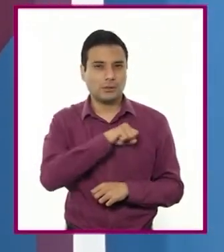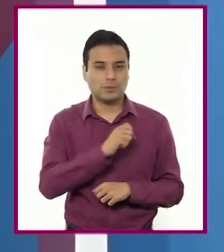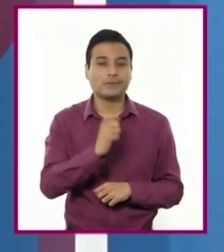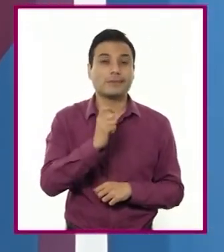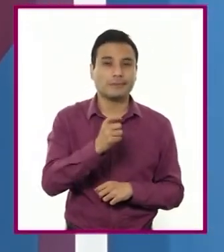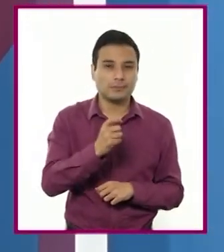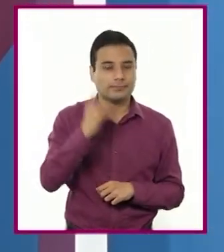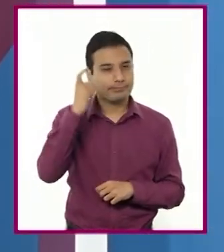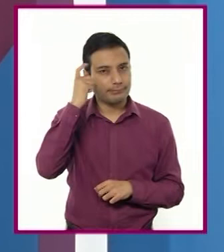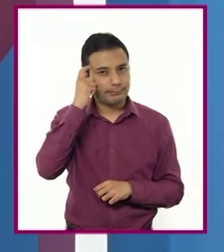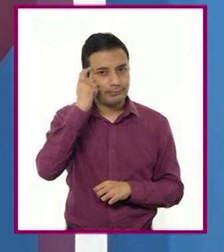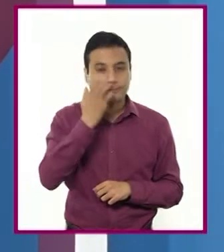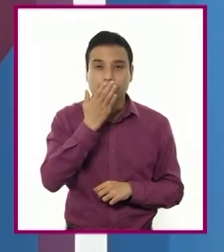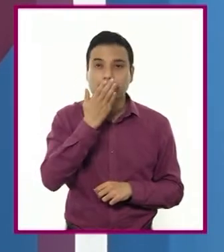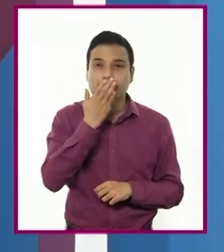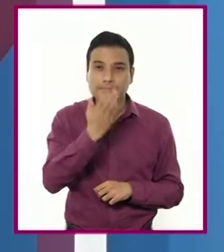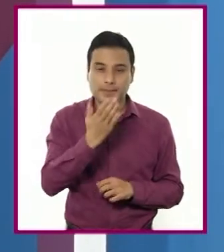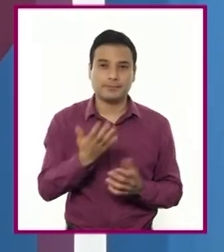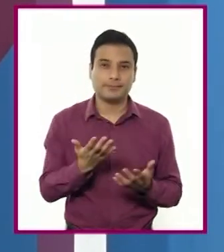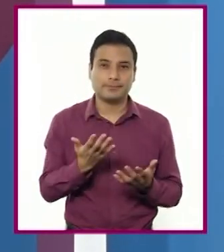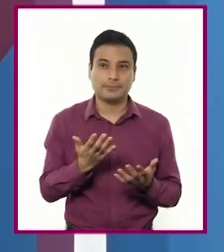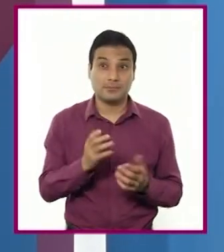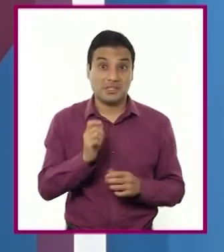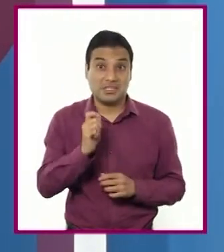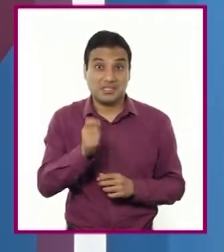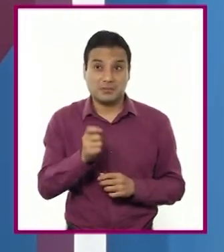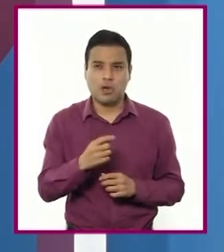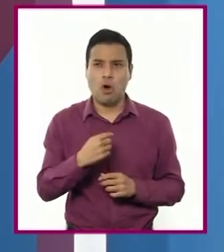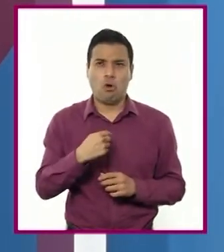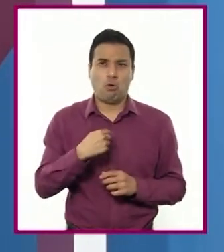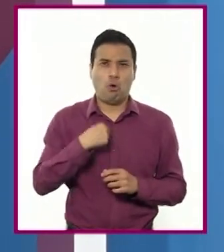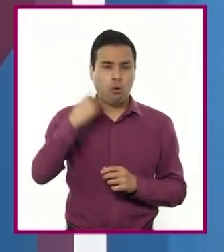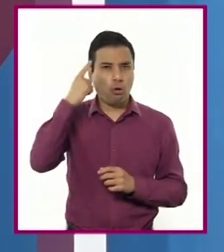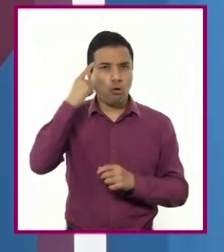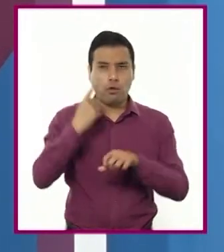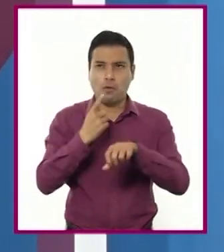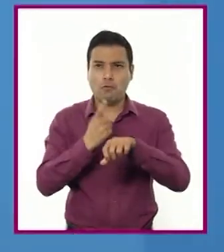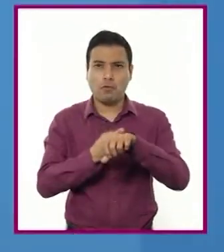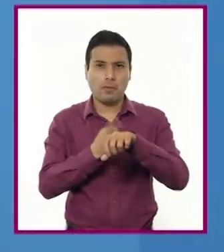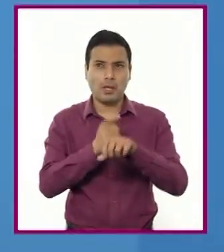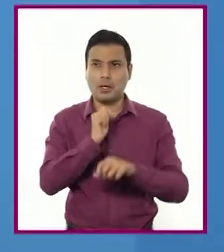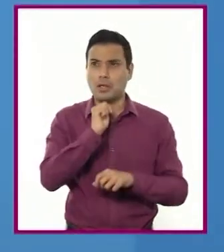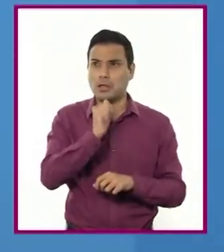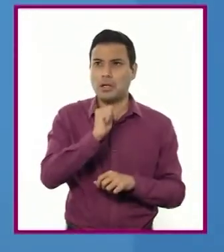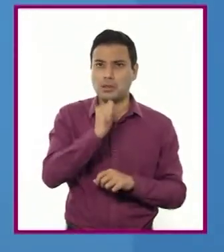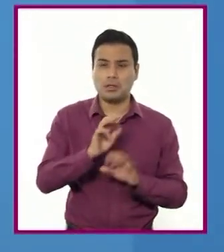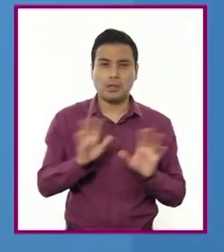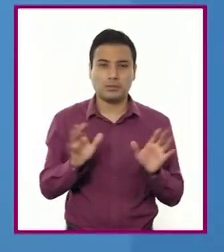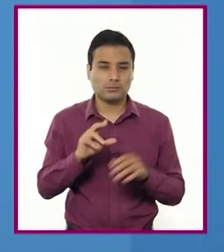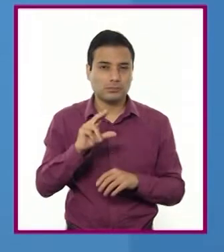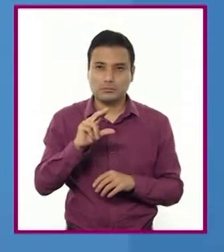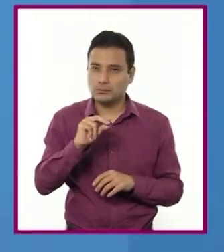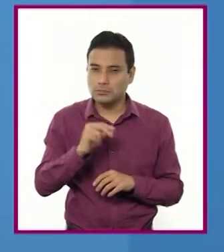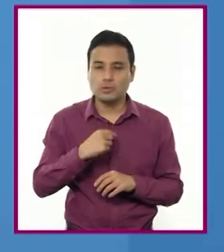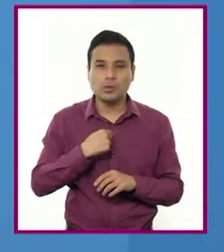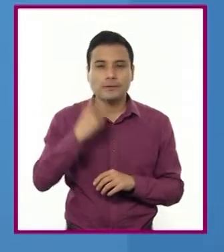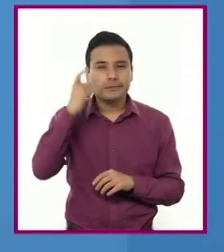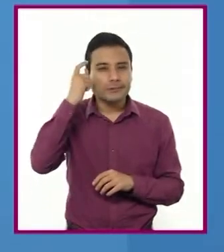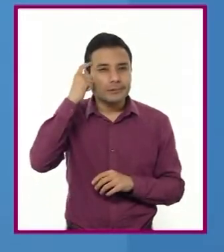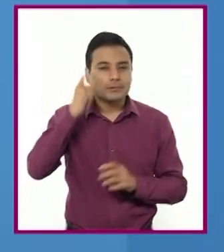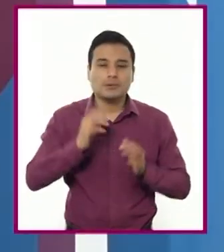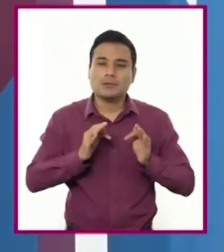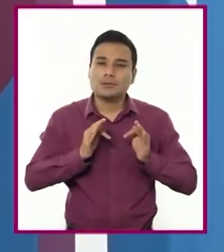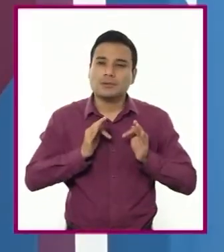mental. Esta es más que la ausencia de trastornos mentales. La salud mental es un estado de bienestar en el que